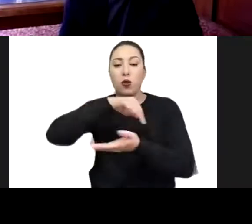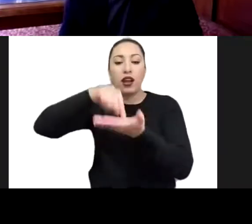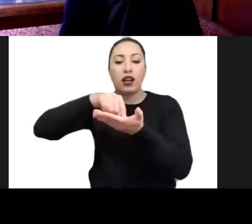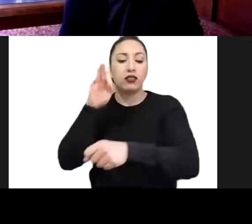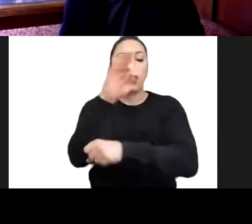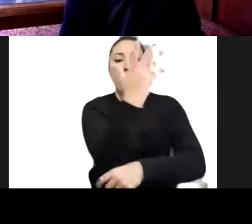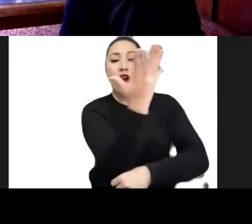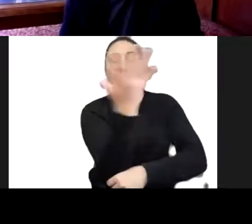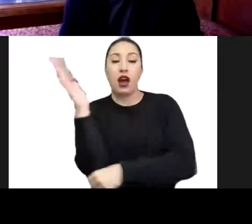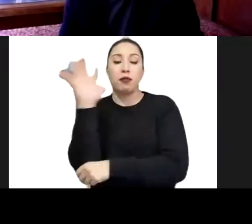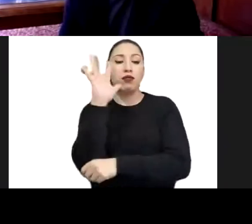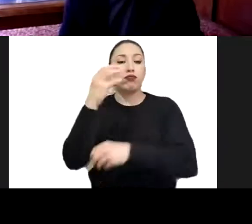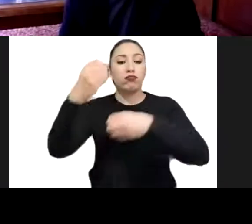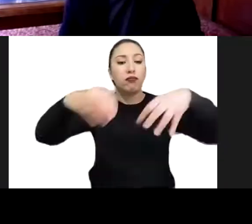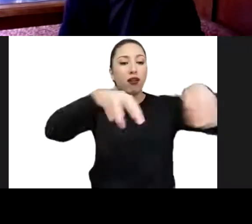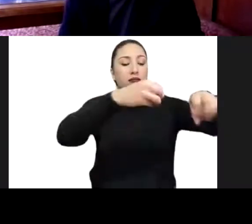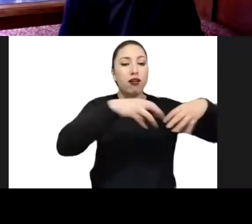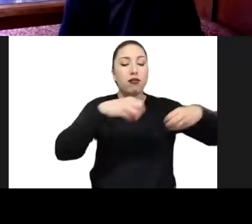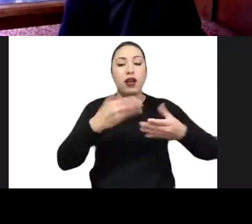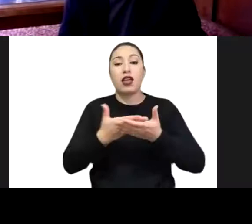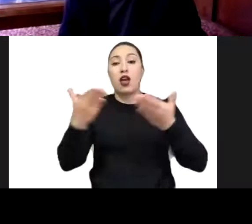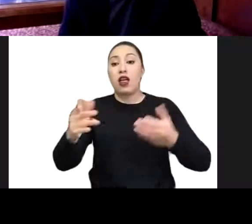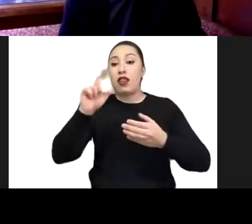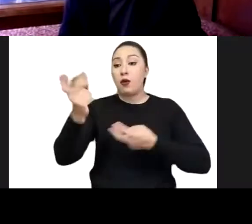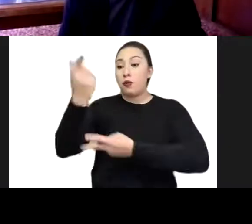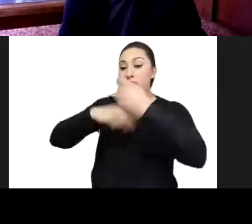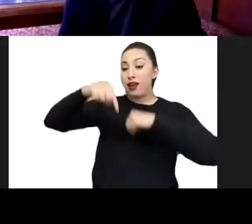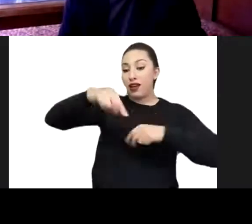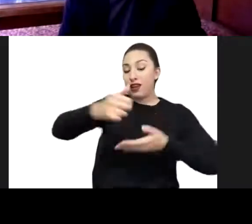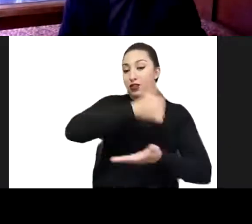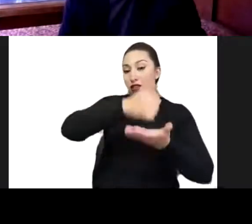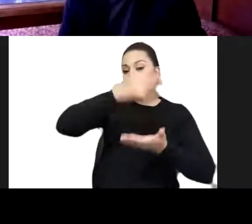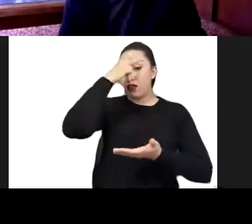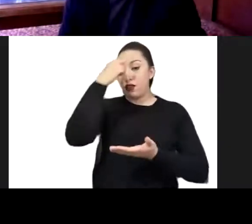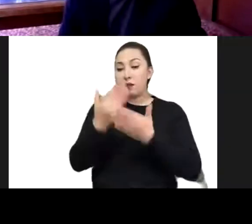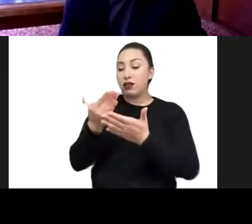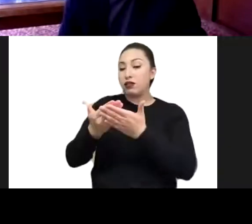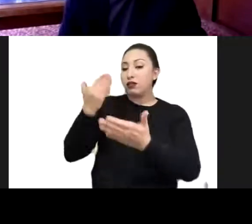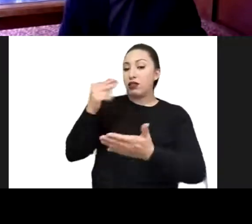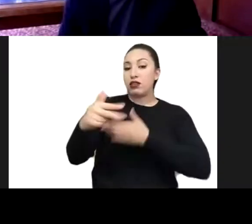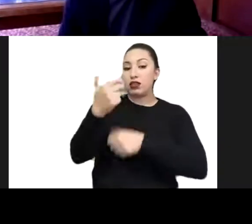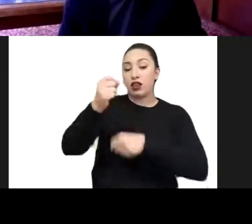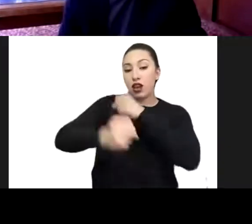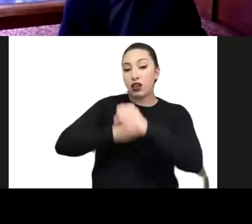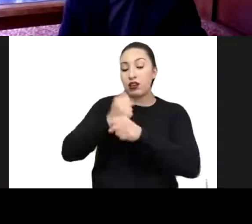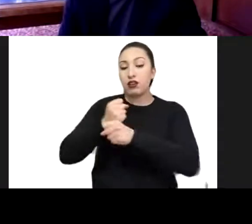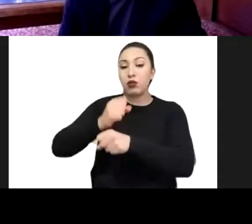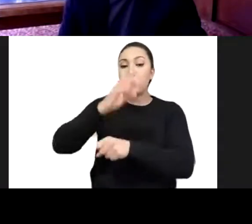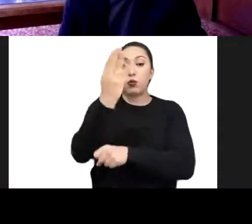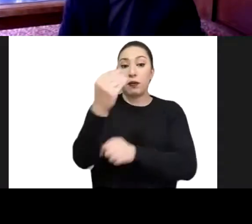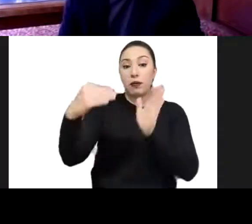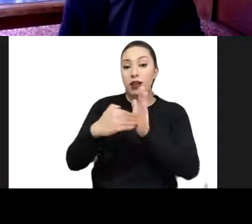fuentes externas que surten del agua al Valle de México, aproximadamente en los últimos 13 años se han perdido 9,000 hectáreas, lo